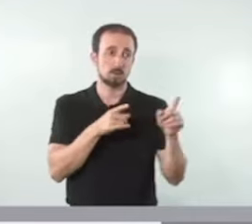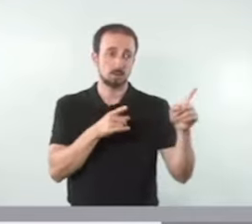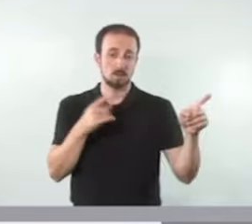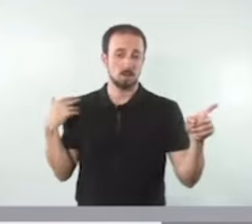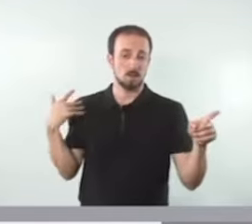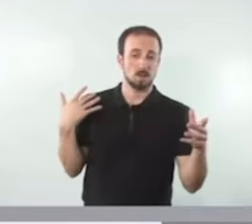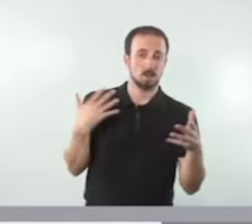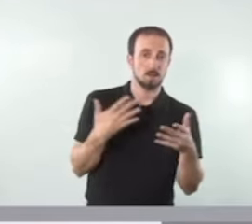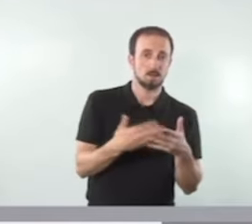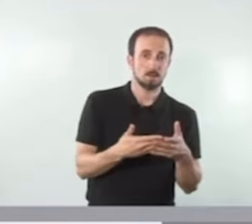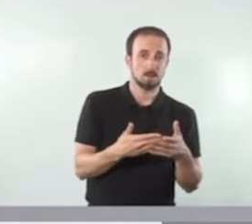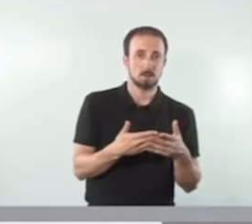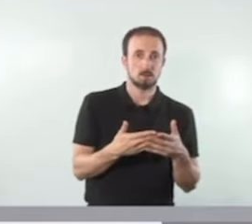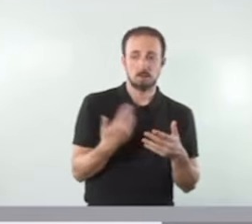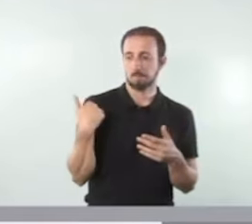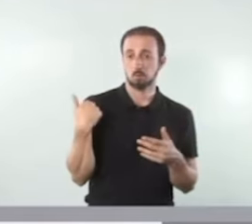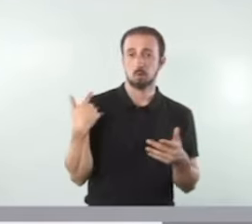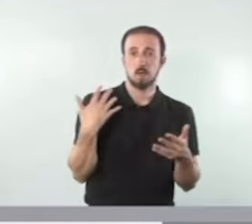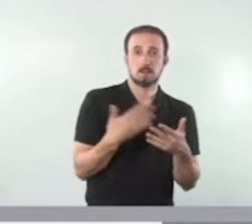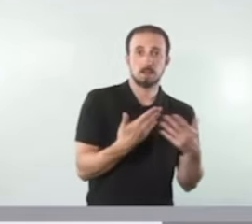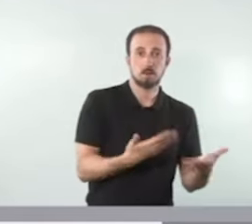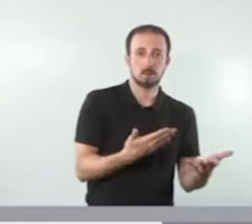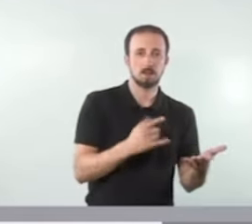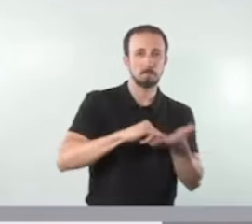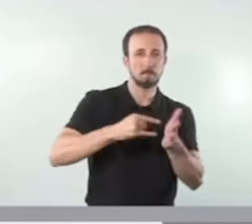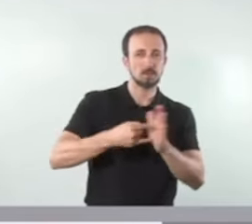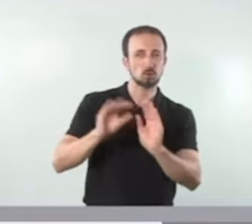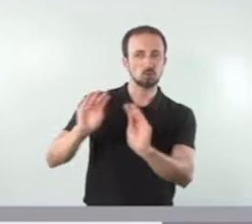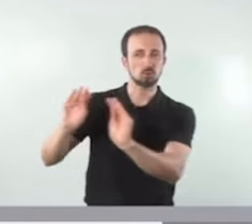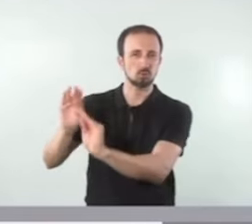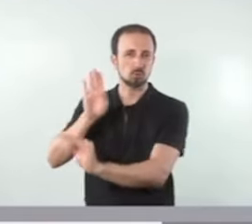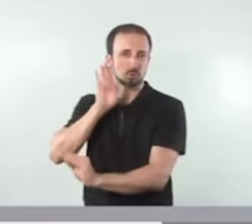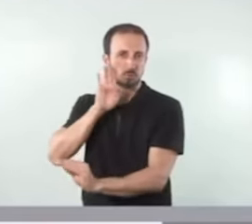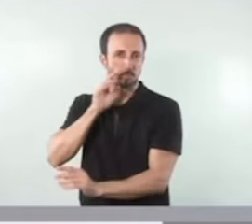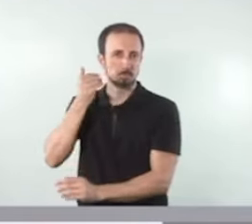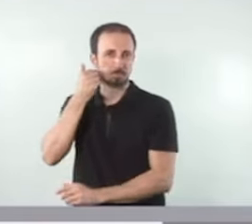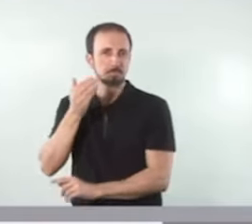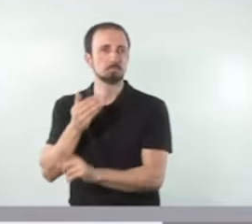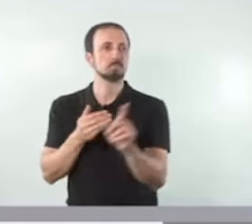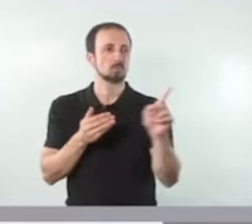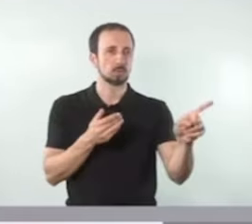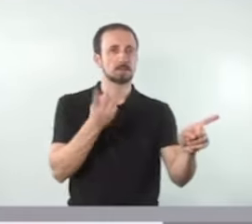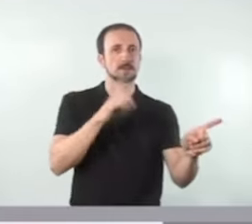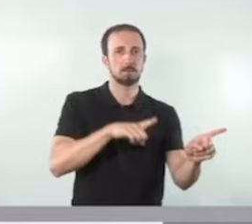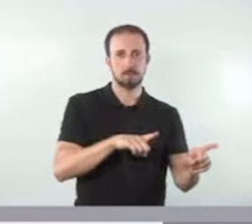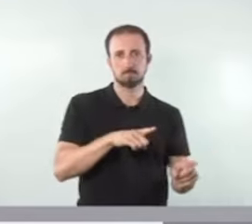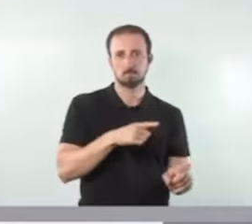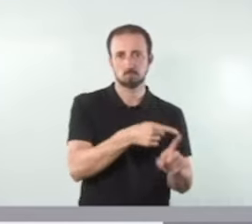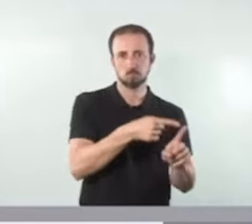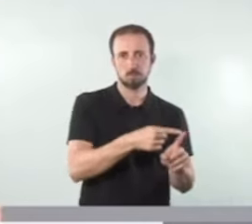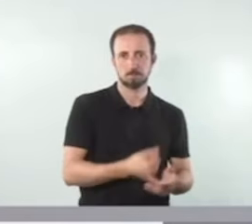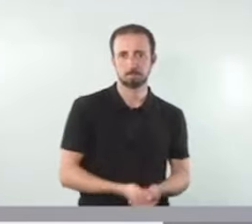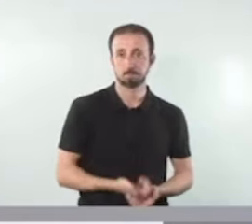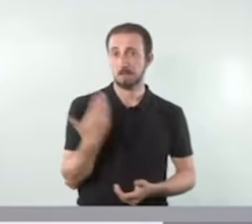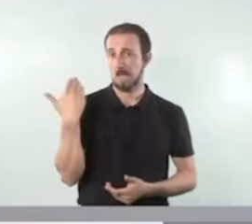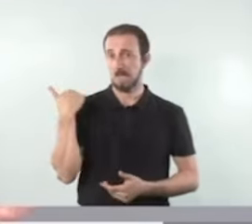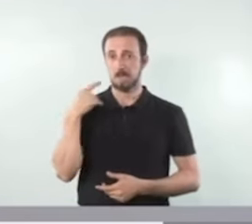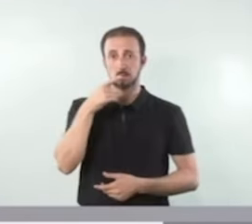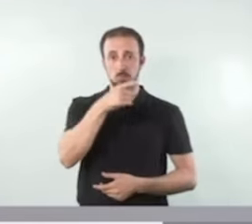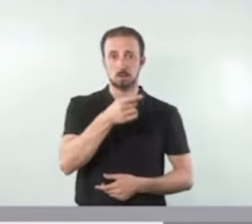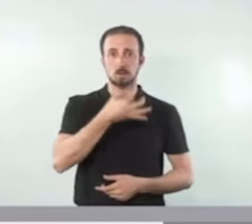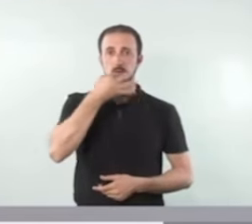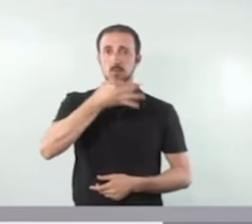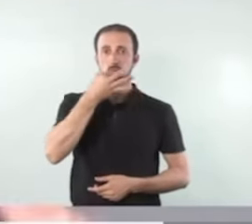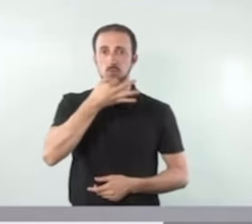usted utiliza esos esos métodos señor López miras mire Ayer cuando estaba usted en Tribuna yo le tengo que confesar que